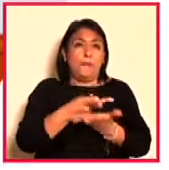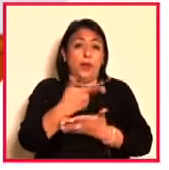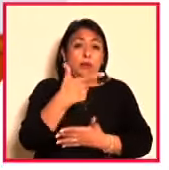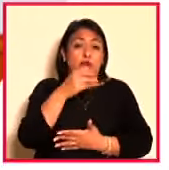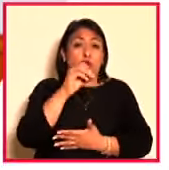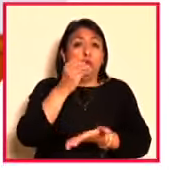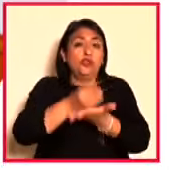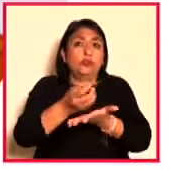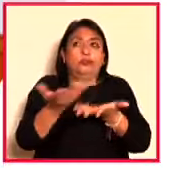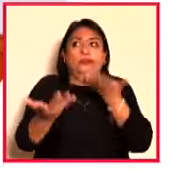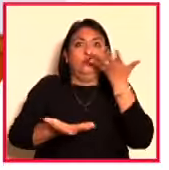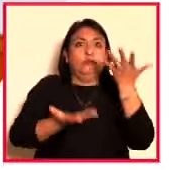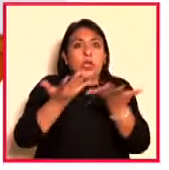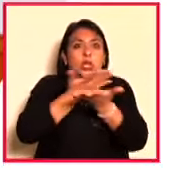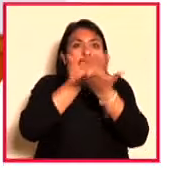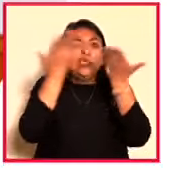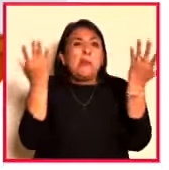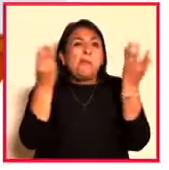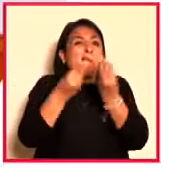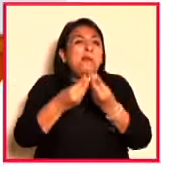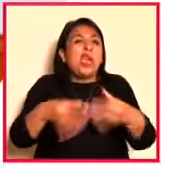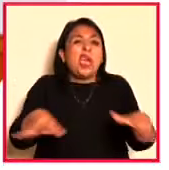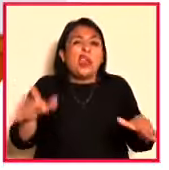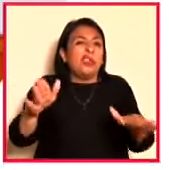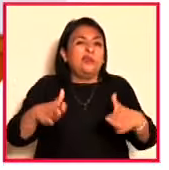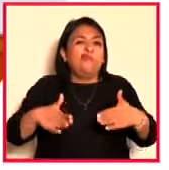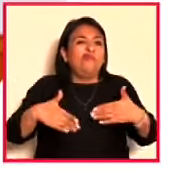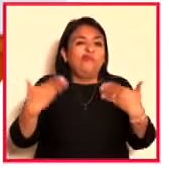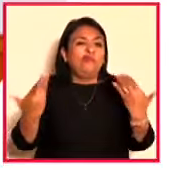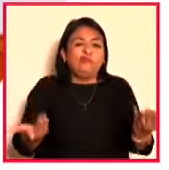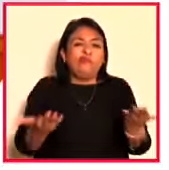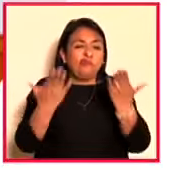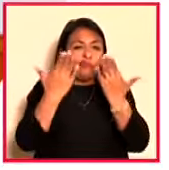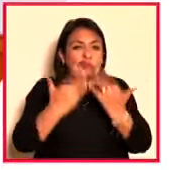todo esto han perdido mucha credibilidad.